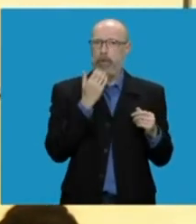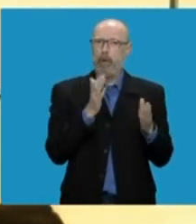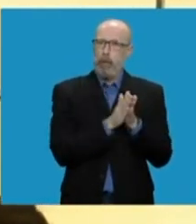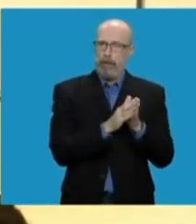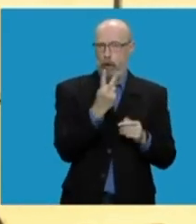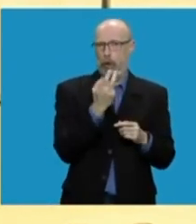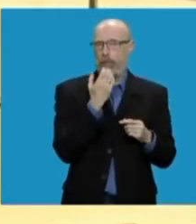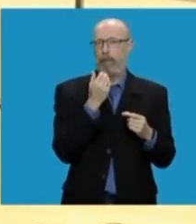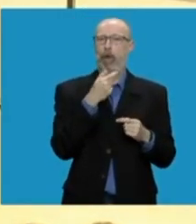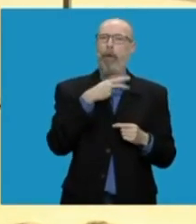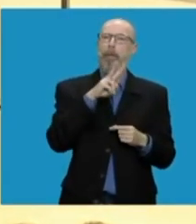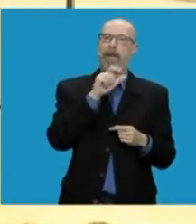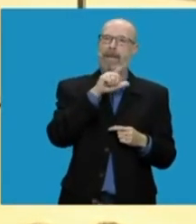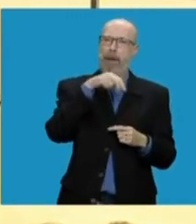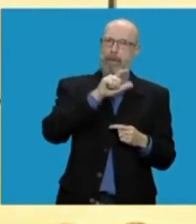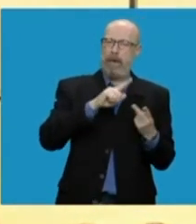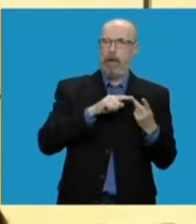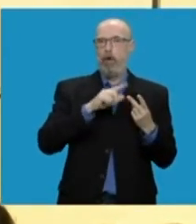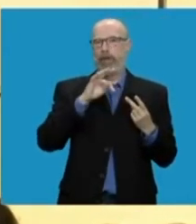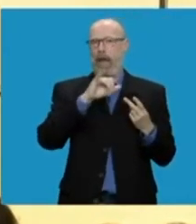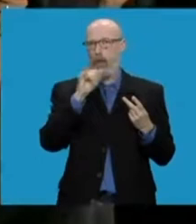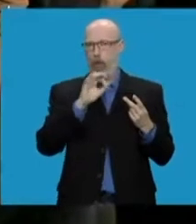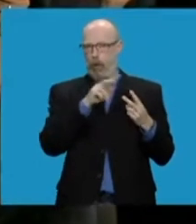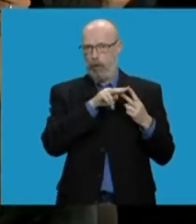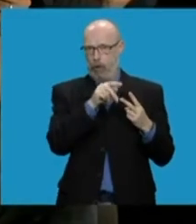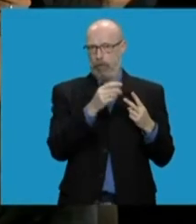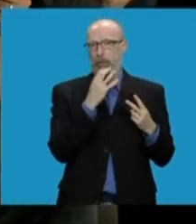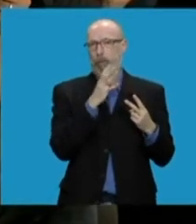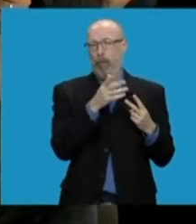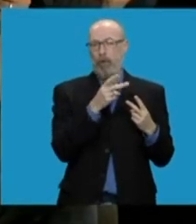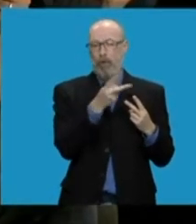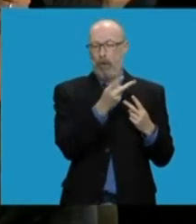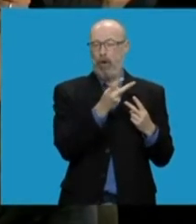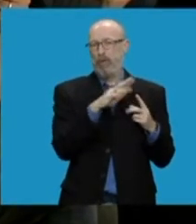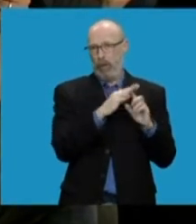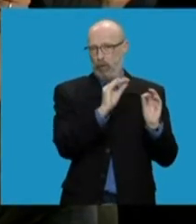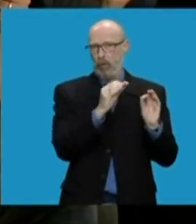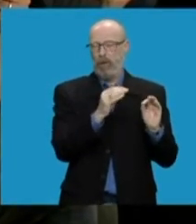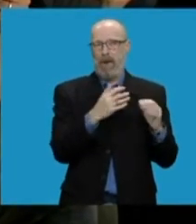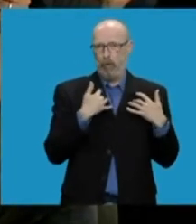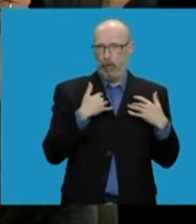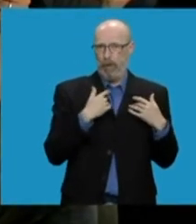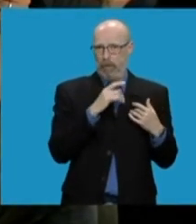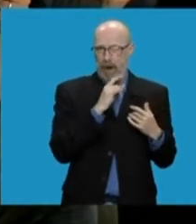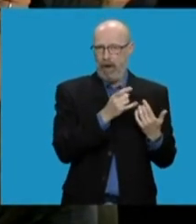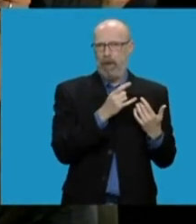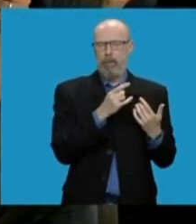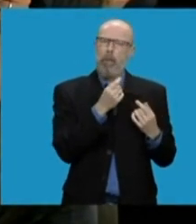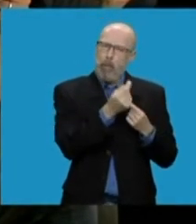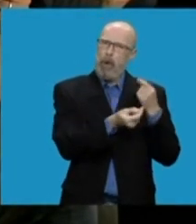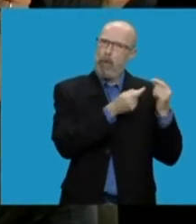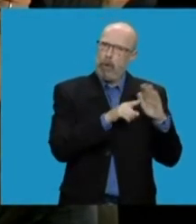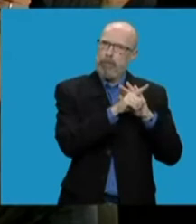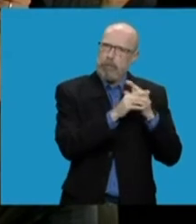Villamil y Ricardo Tazo, que por circunstancias lo están pasando un poquito mal este año, pero ya poquito a poco van hacia adelante.